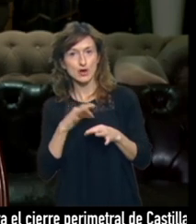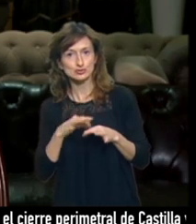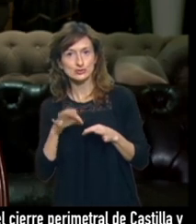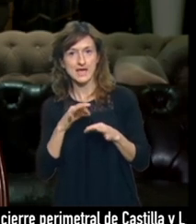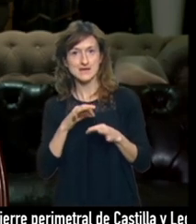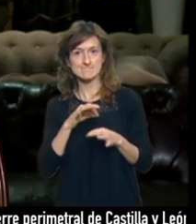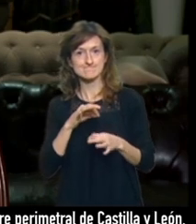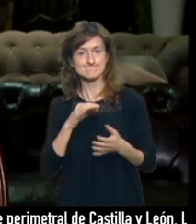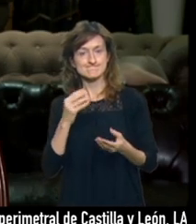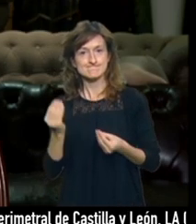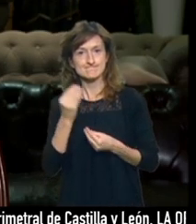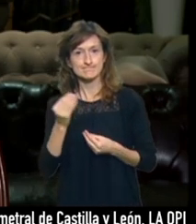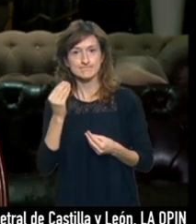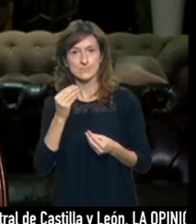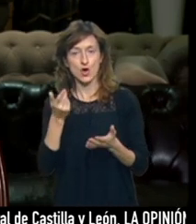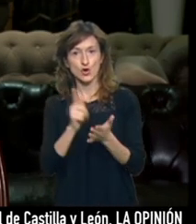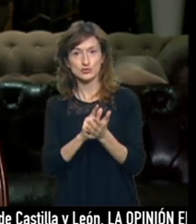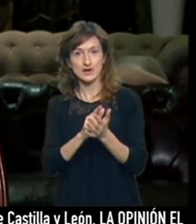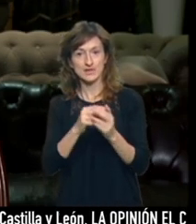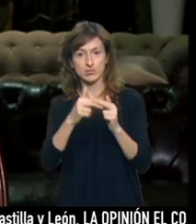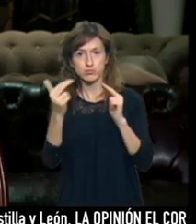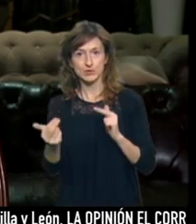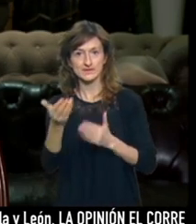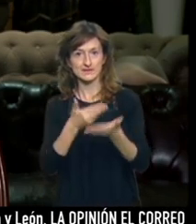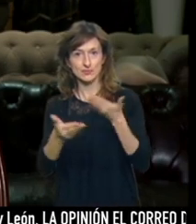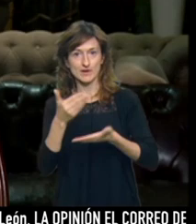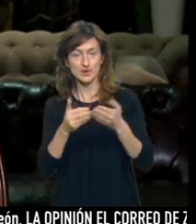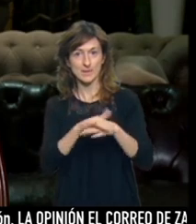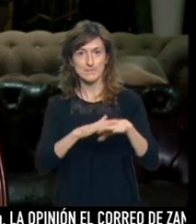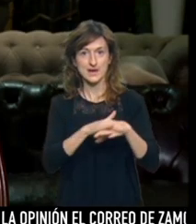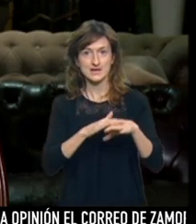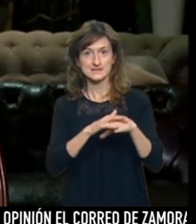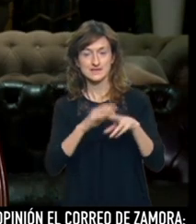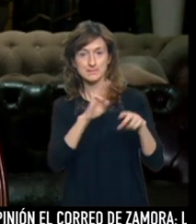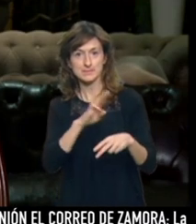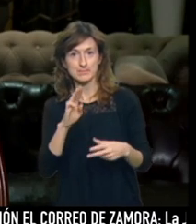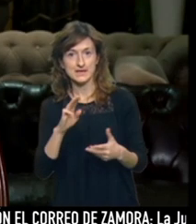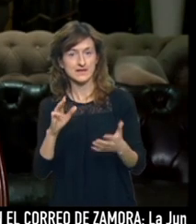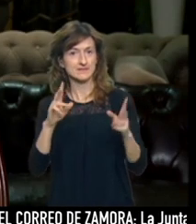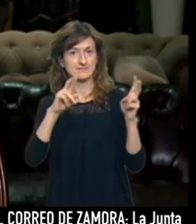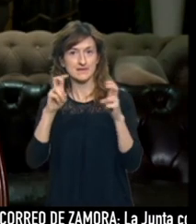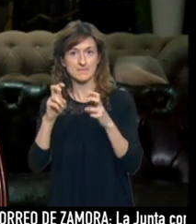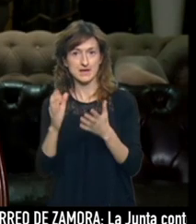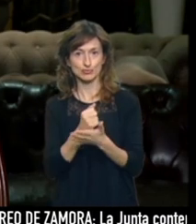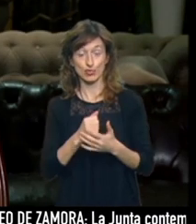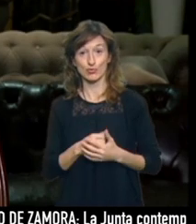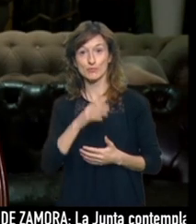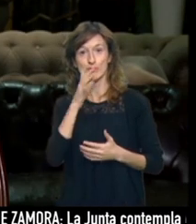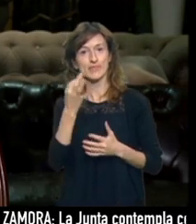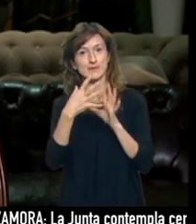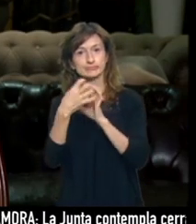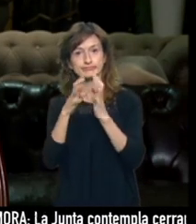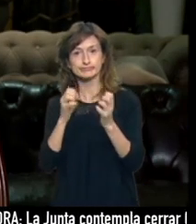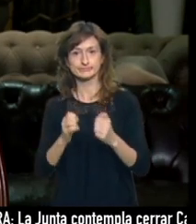suturar, reconstruir y volver a tender puentes, ¿no? Por la base, por la cúpula, por los cuadros medios, por muchos sitios, porque vamos a tener que